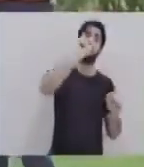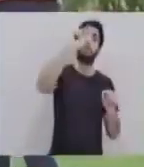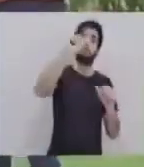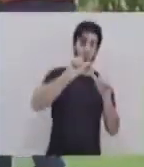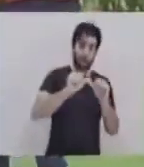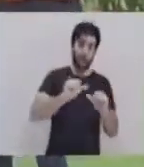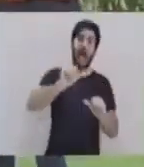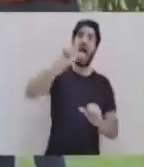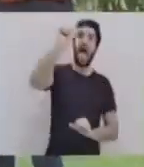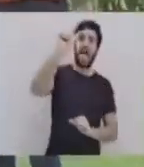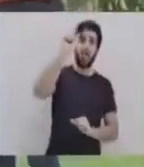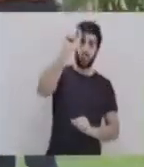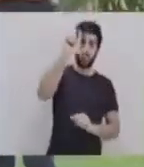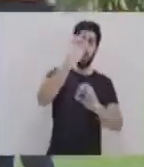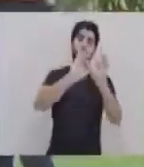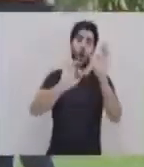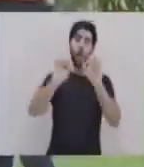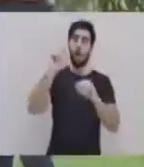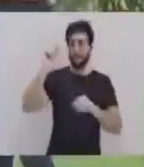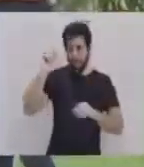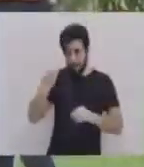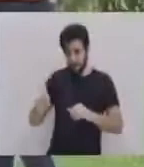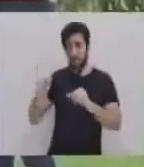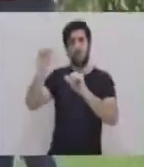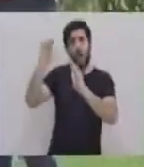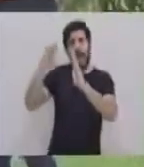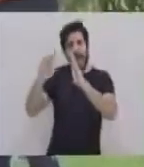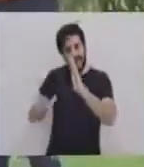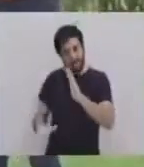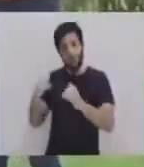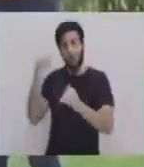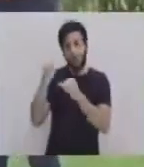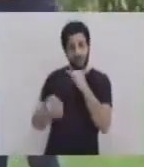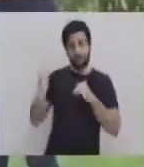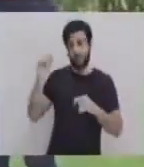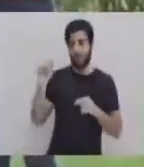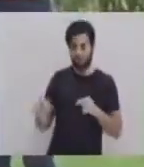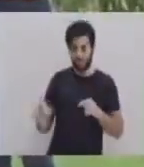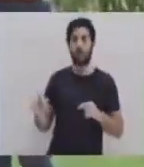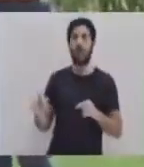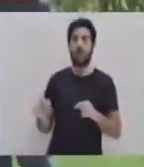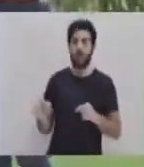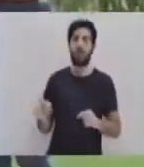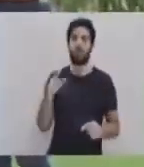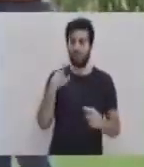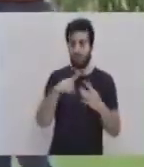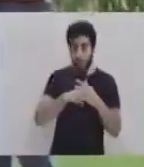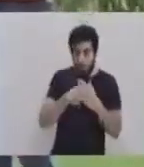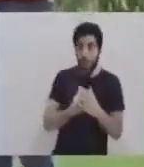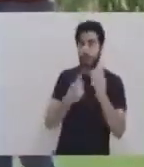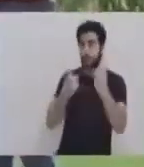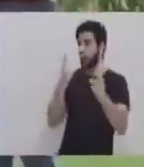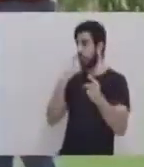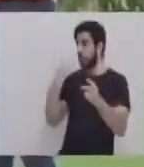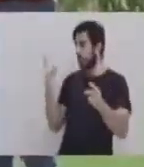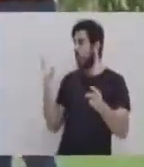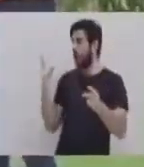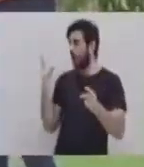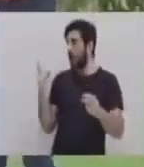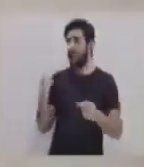punto de partida, entonces si ya sabemos gráficamente qué es el punto de inflexión, ¿por qué no despejamos esta